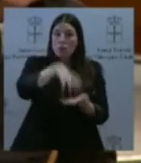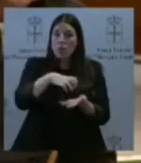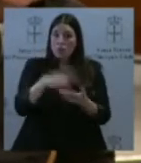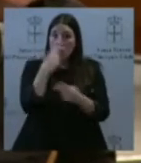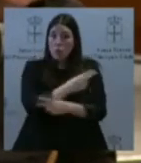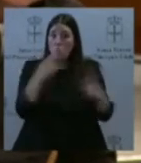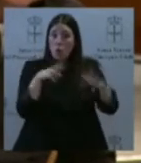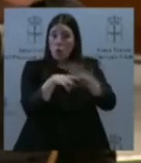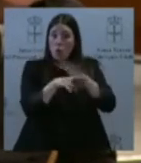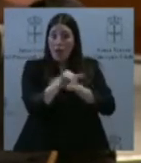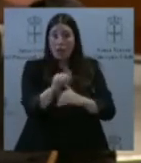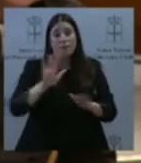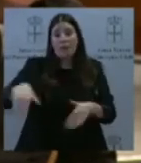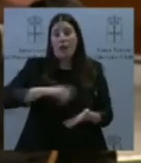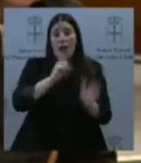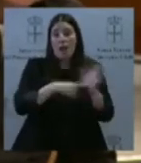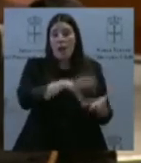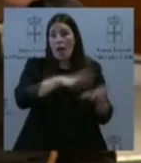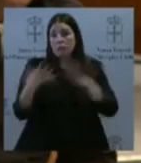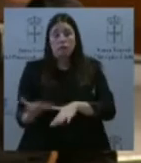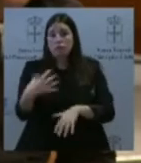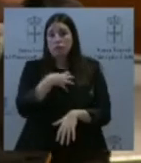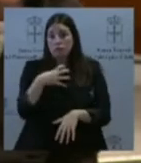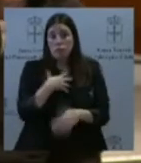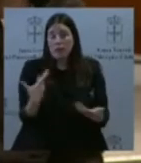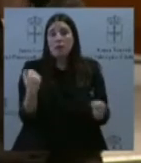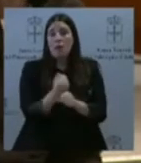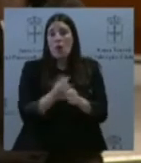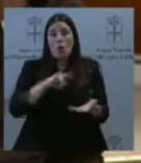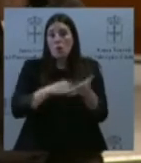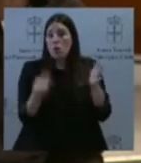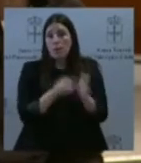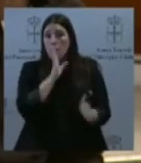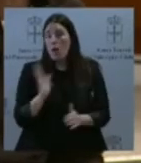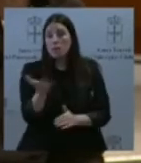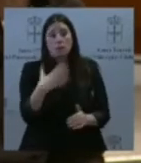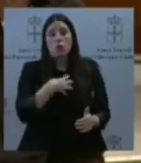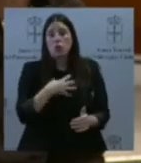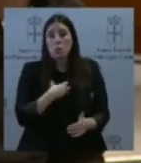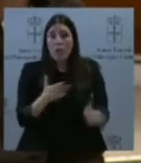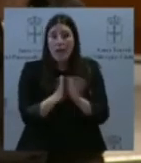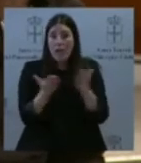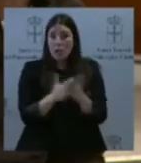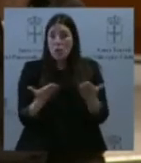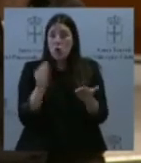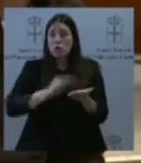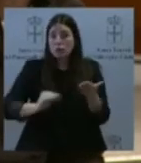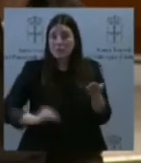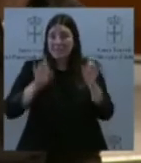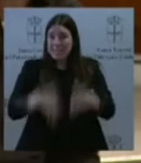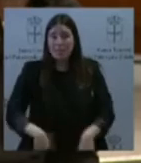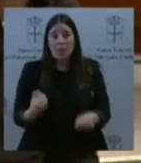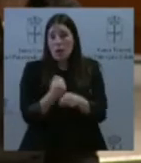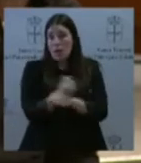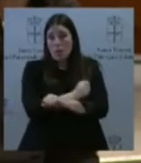no se va a poder trabajar por proyectos, no se va a poder trabajar sin libros de texto, no se va a poder aplicar la perspectiva integradora, no se